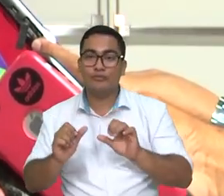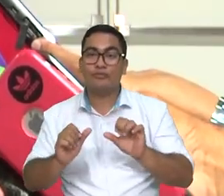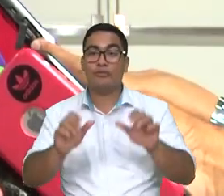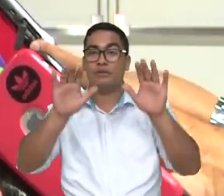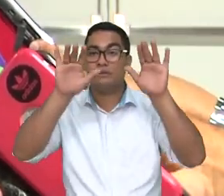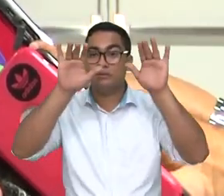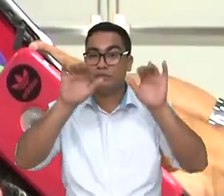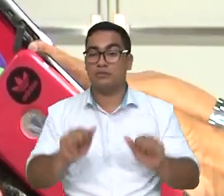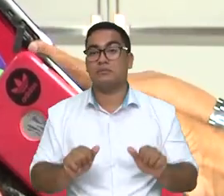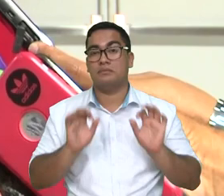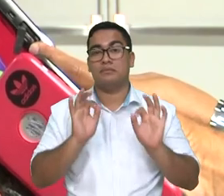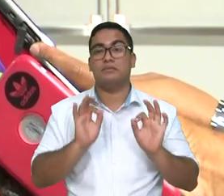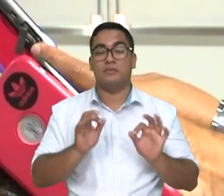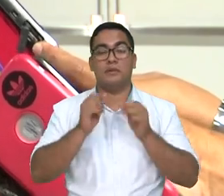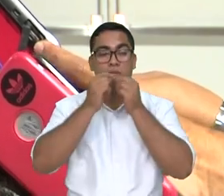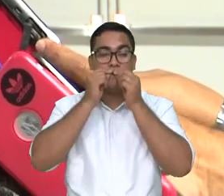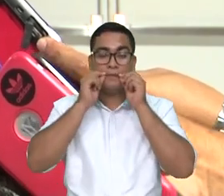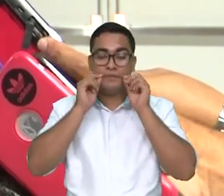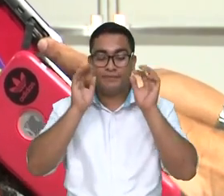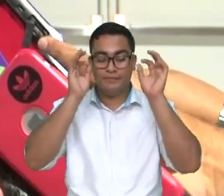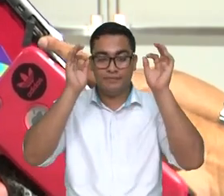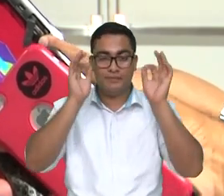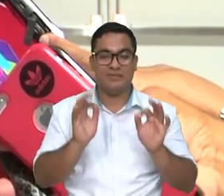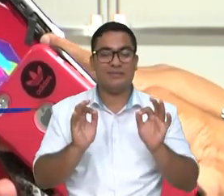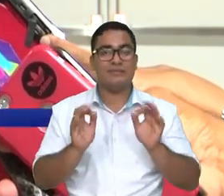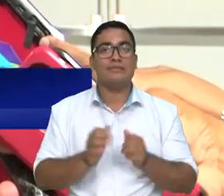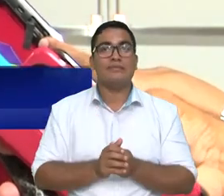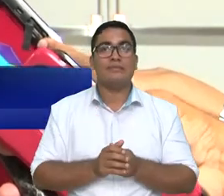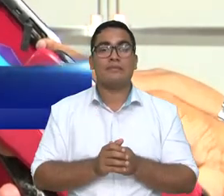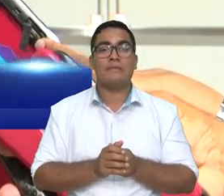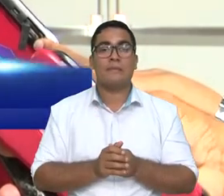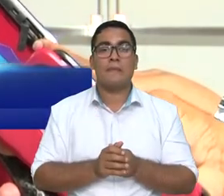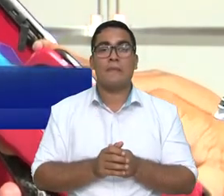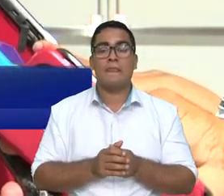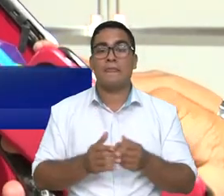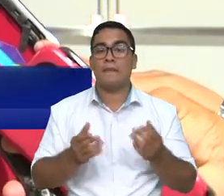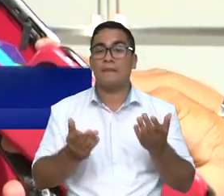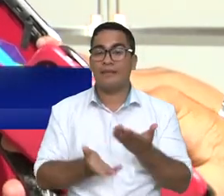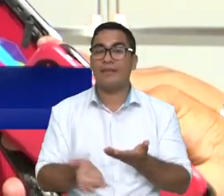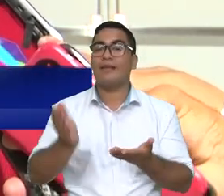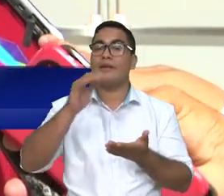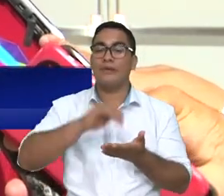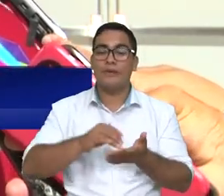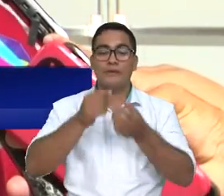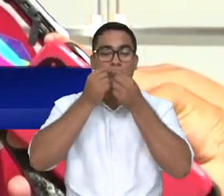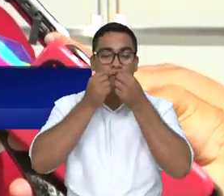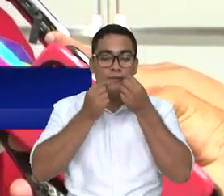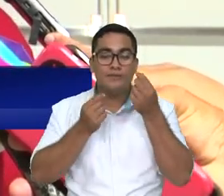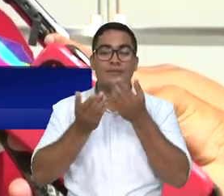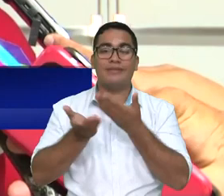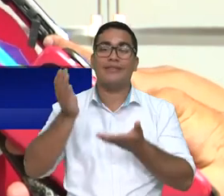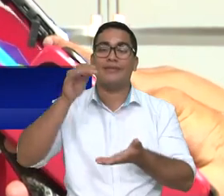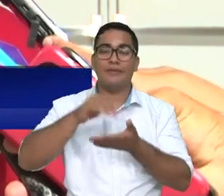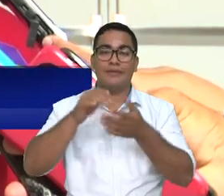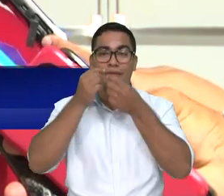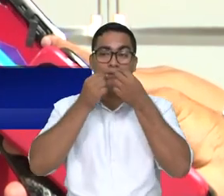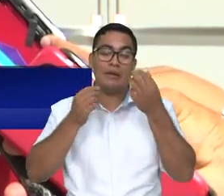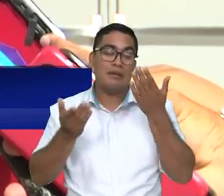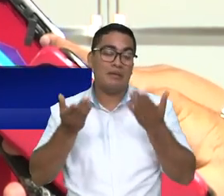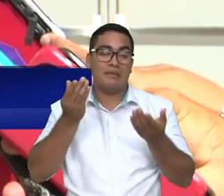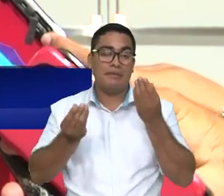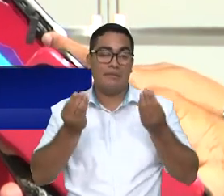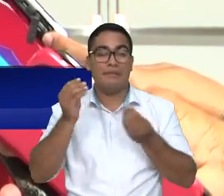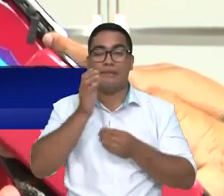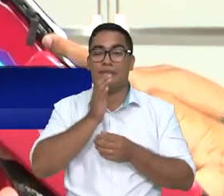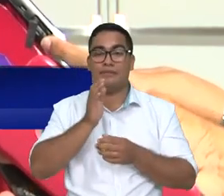alta, hasta que tengan su recuperación completa. La dependencia del número de cirugías es básicamente según el caso del